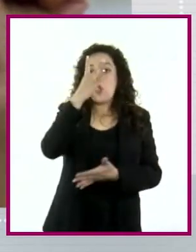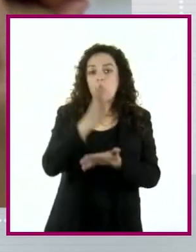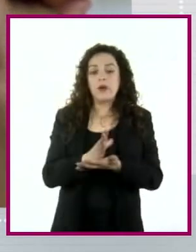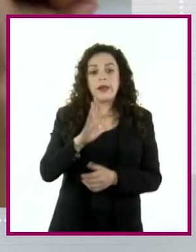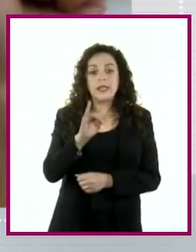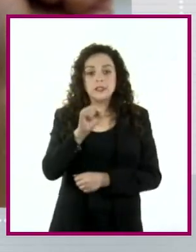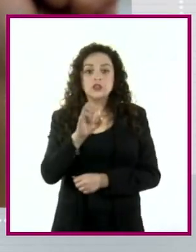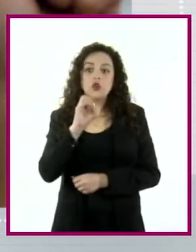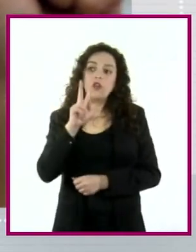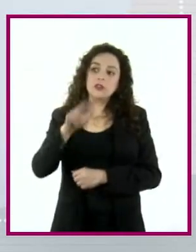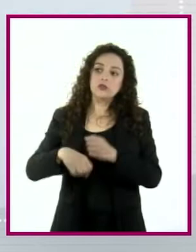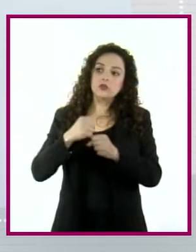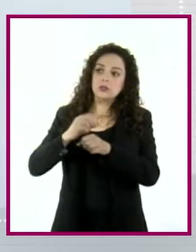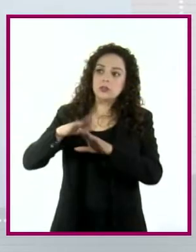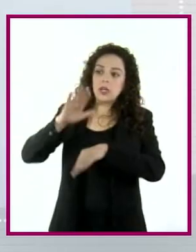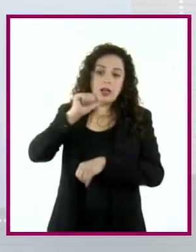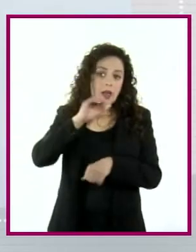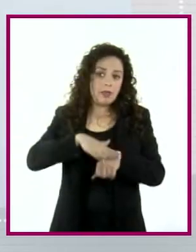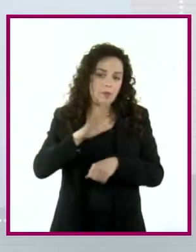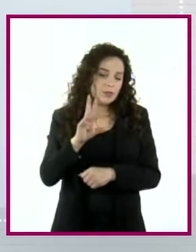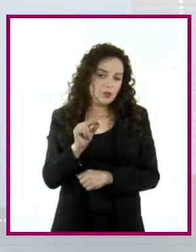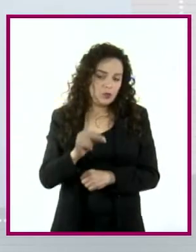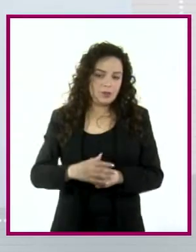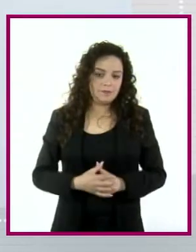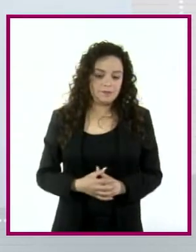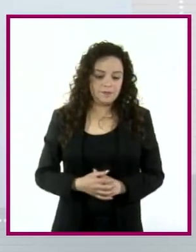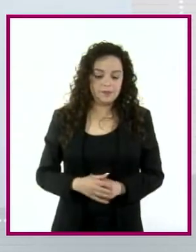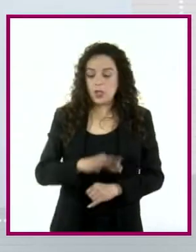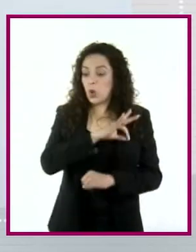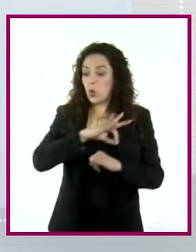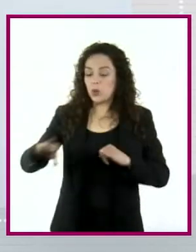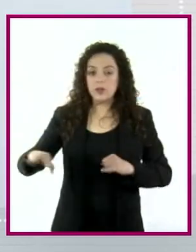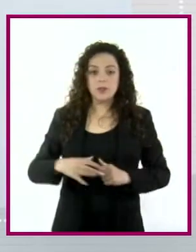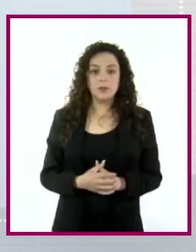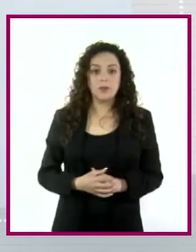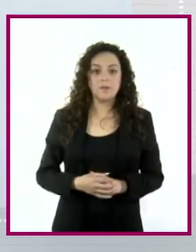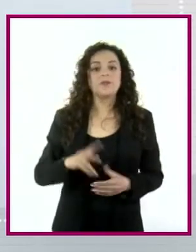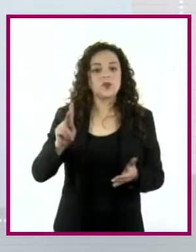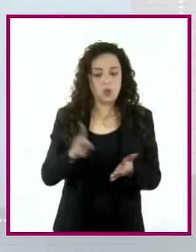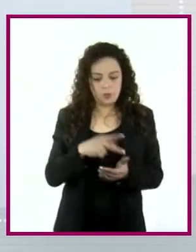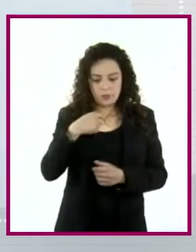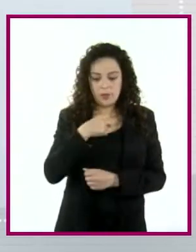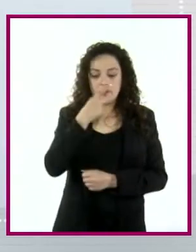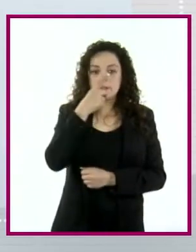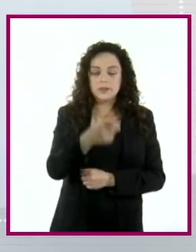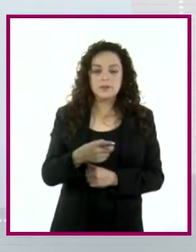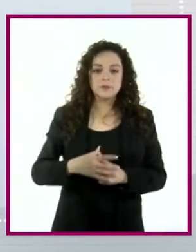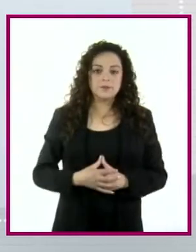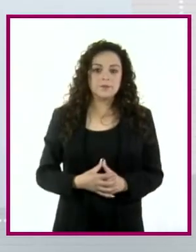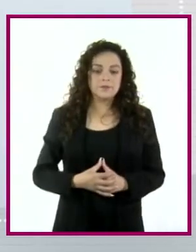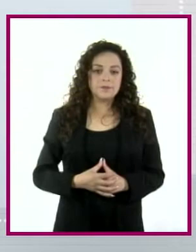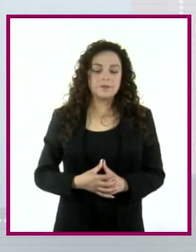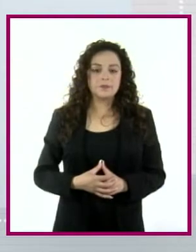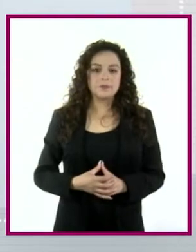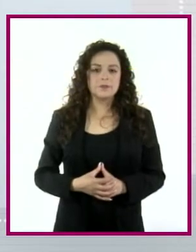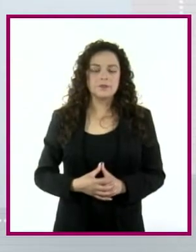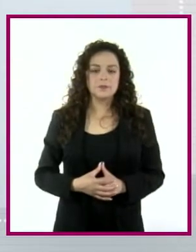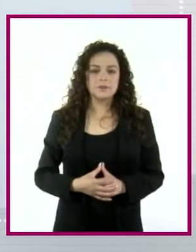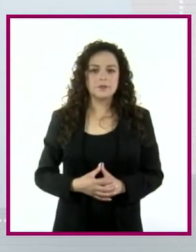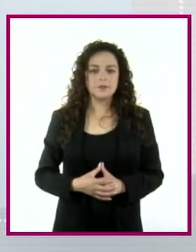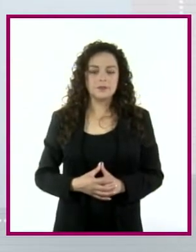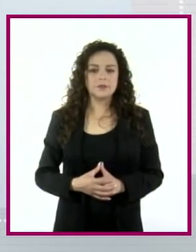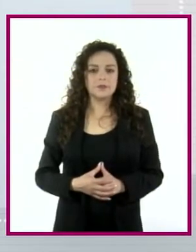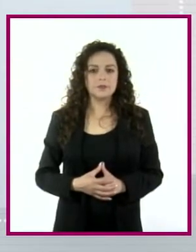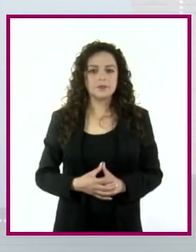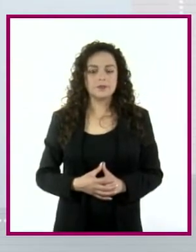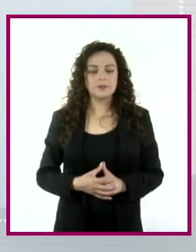personas mayores de 18 años. Y por último, de nueva cuenta, la